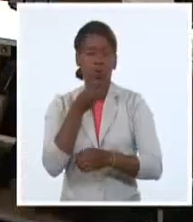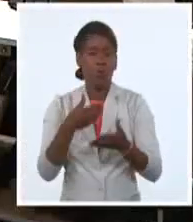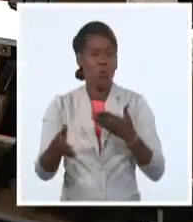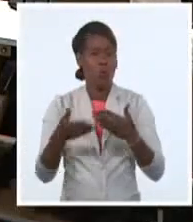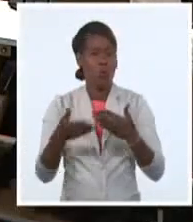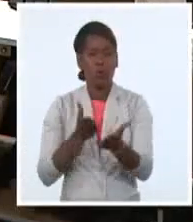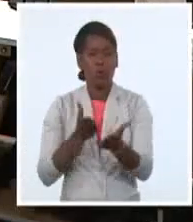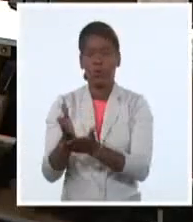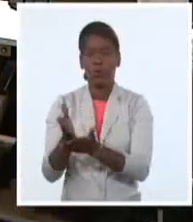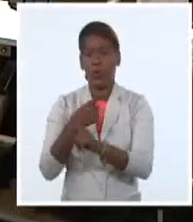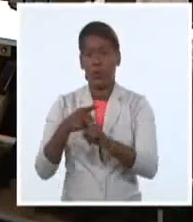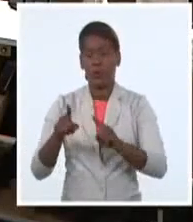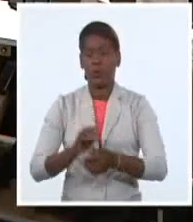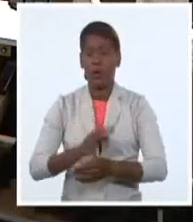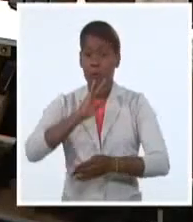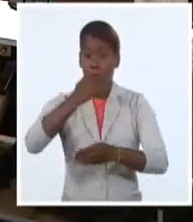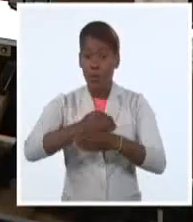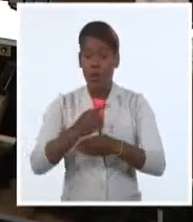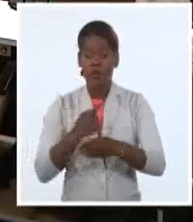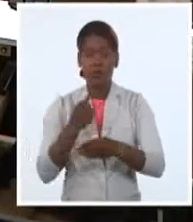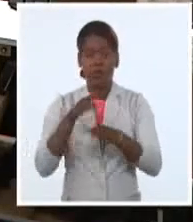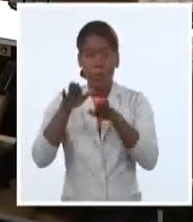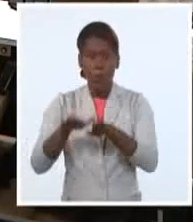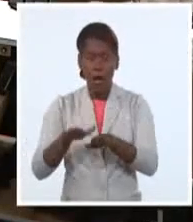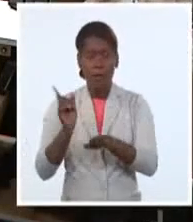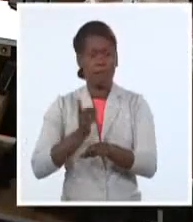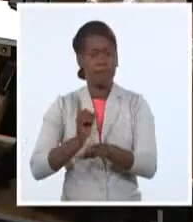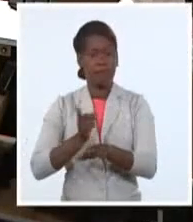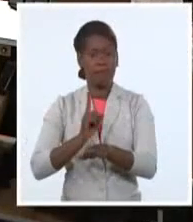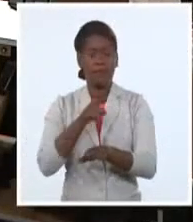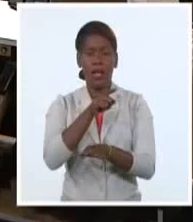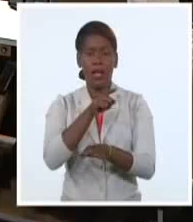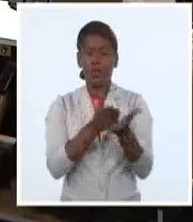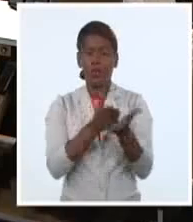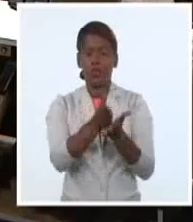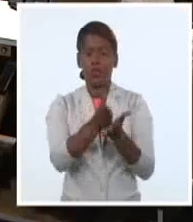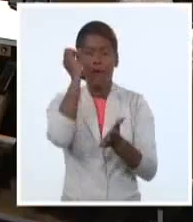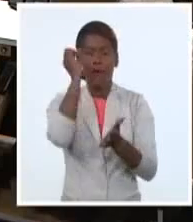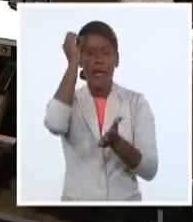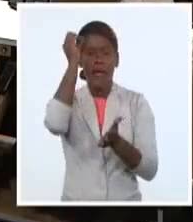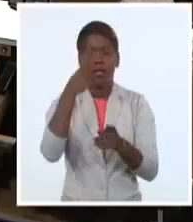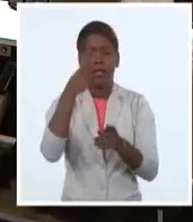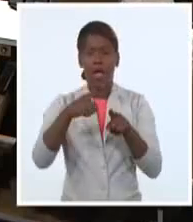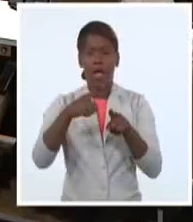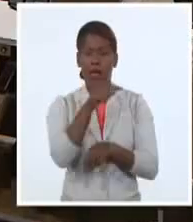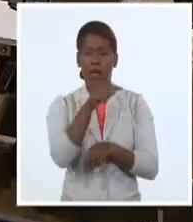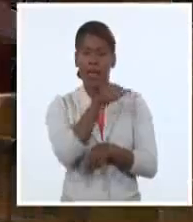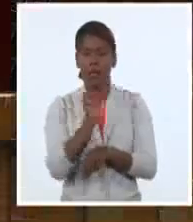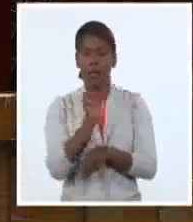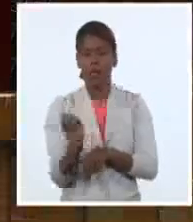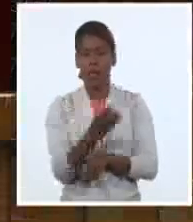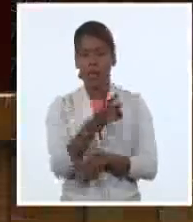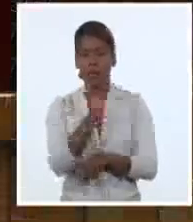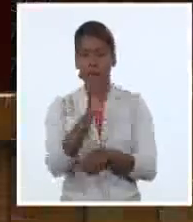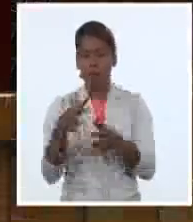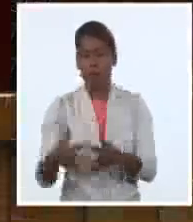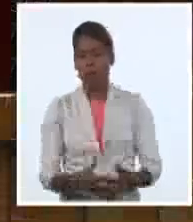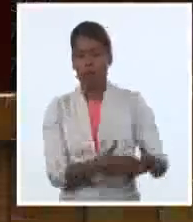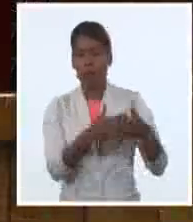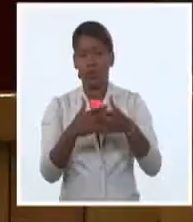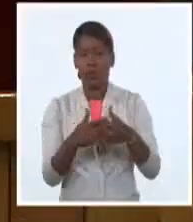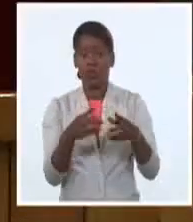un castigo a la resistencia, es el modo cotidiano de impedir que el socialismo se asocie al crecimiento, al